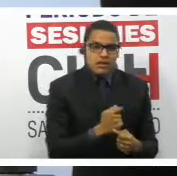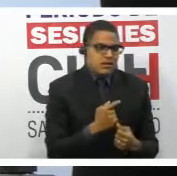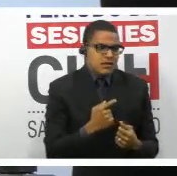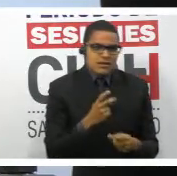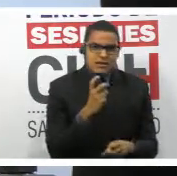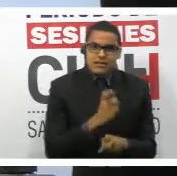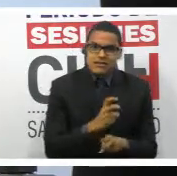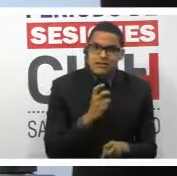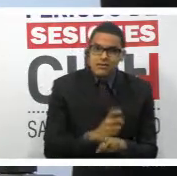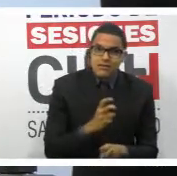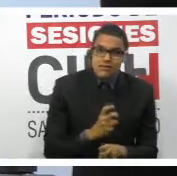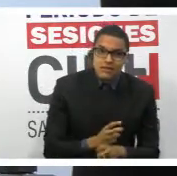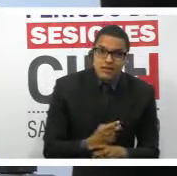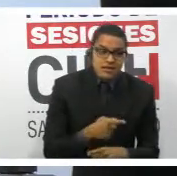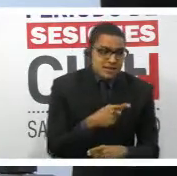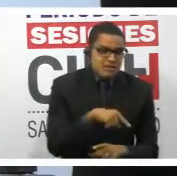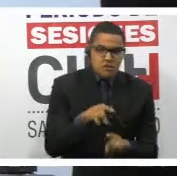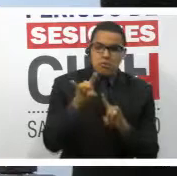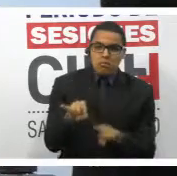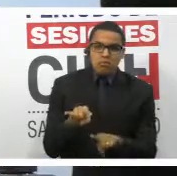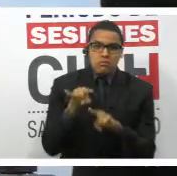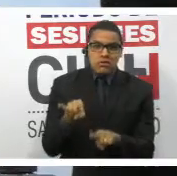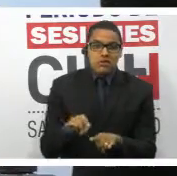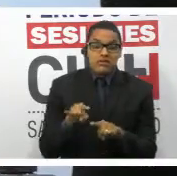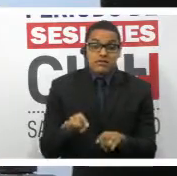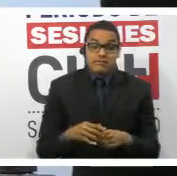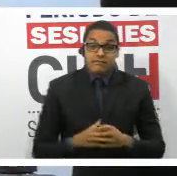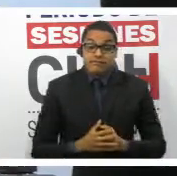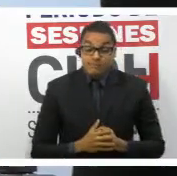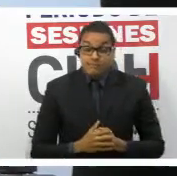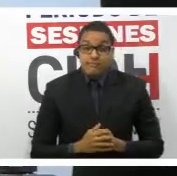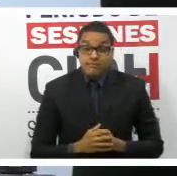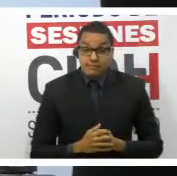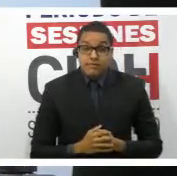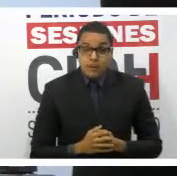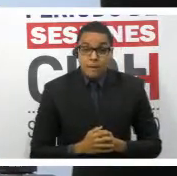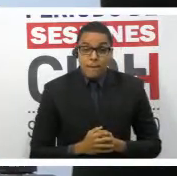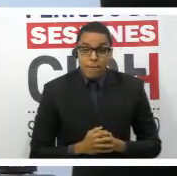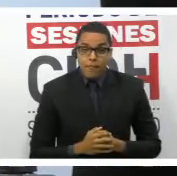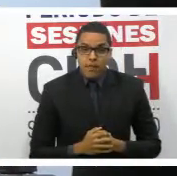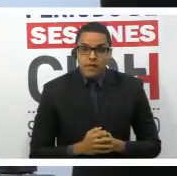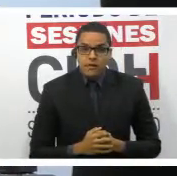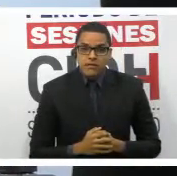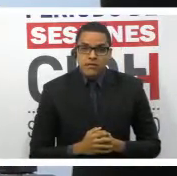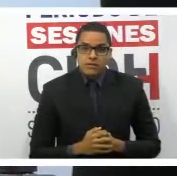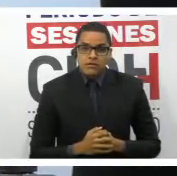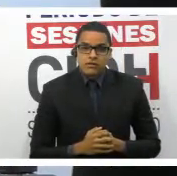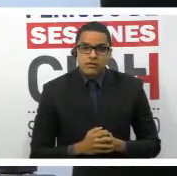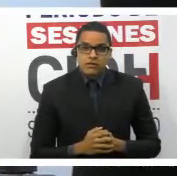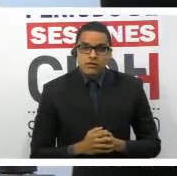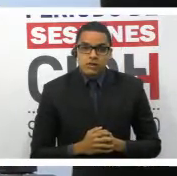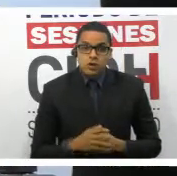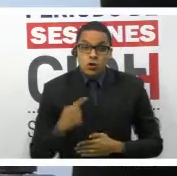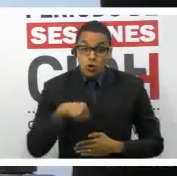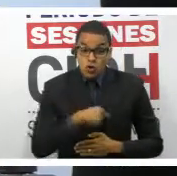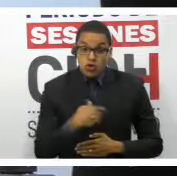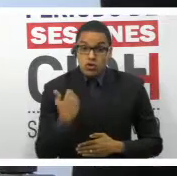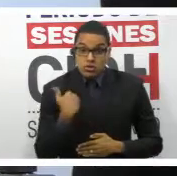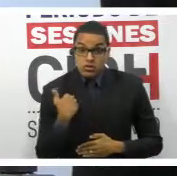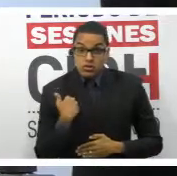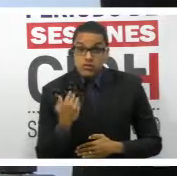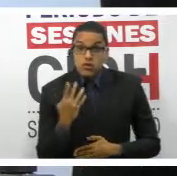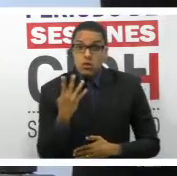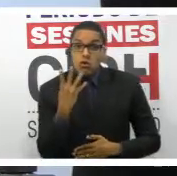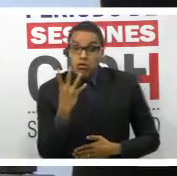cuatro casos que están habitante la comisión interamericana dos en guatemala y dos en méxico los cuatro casos son sobre población en